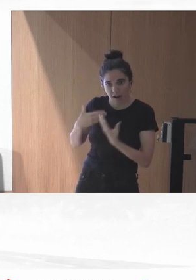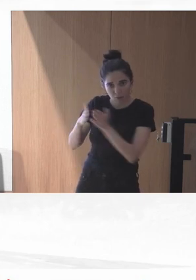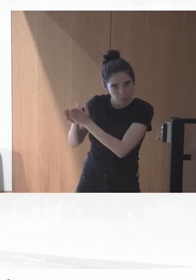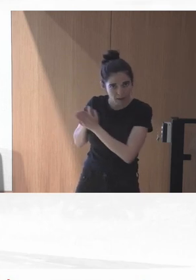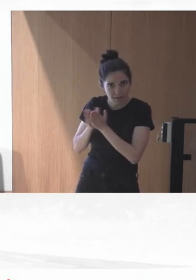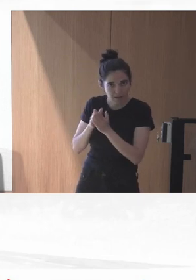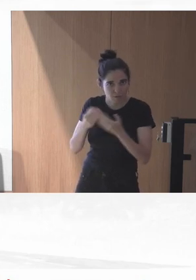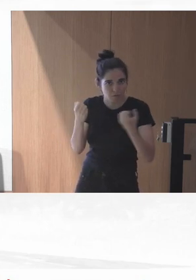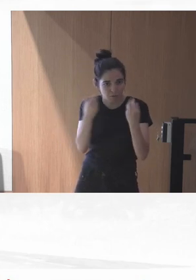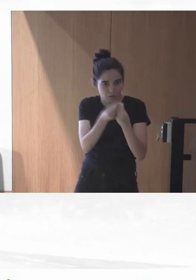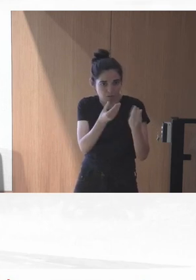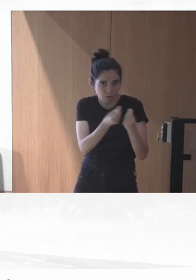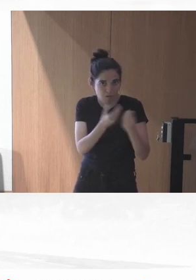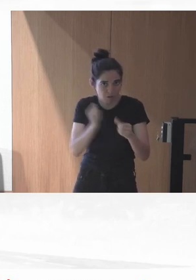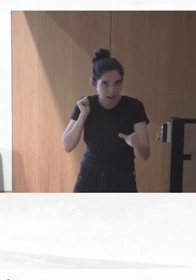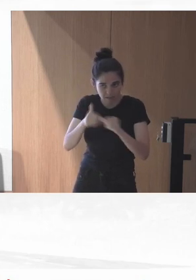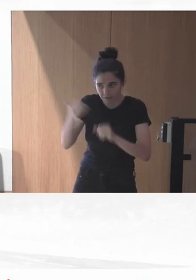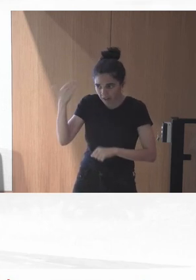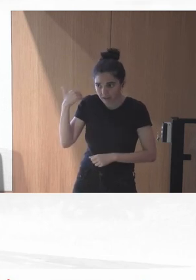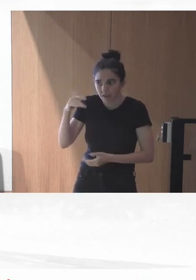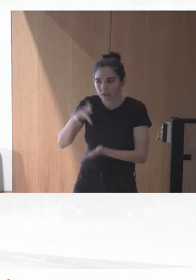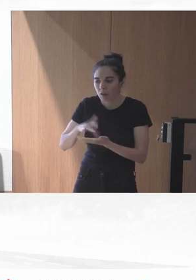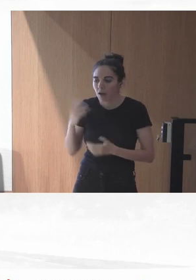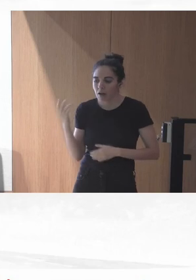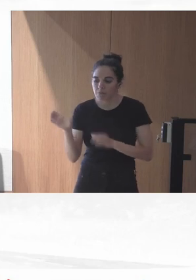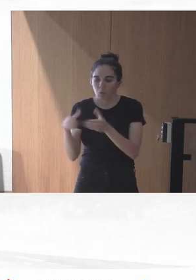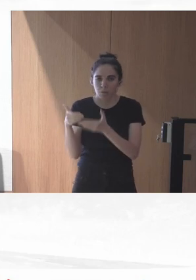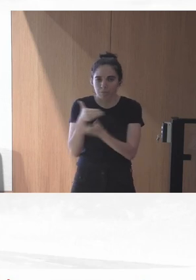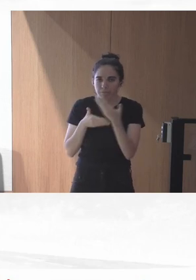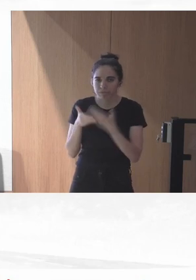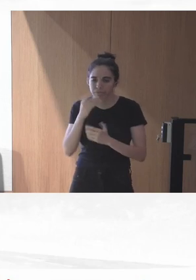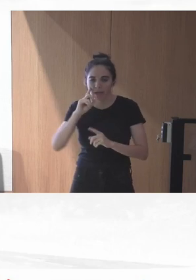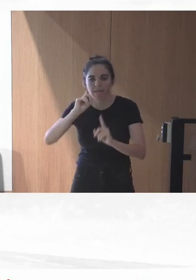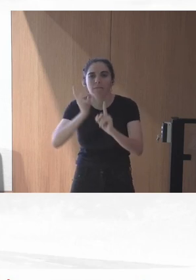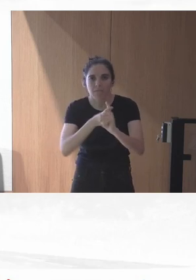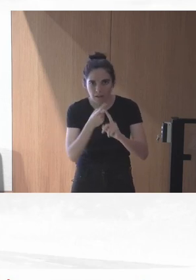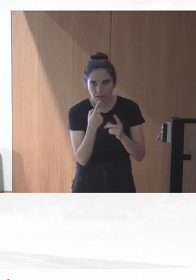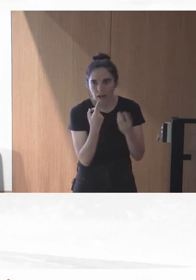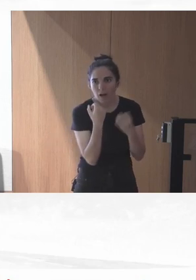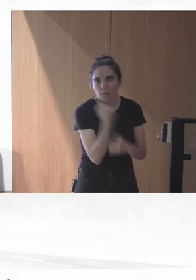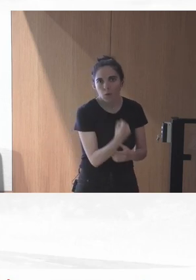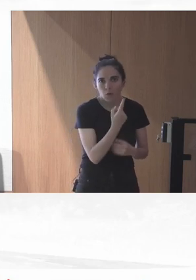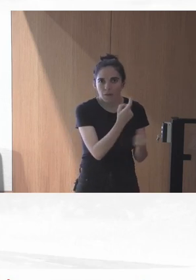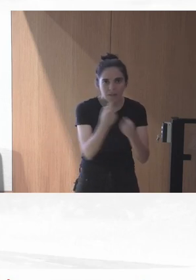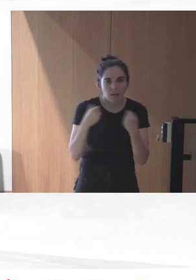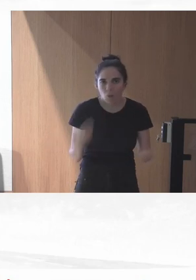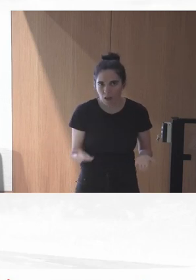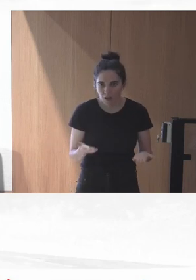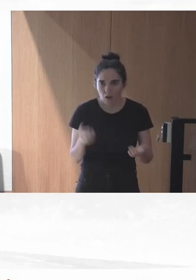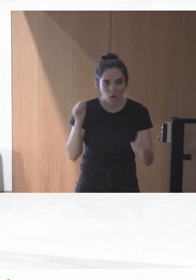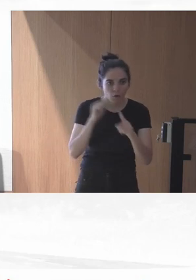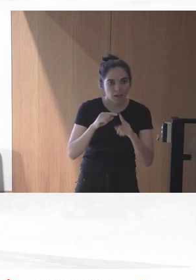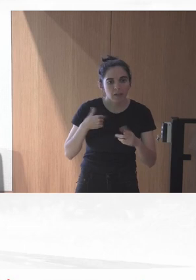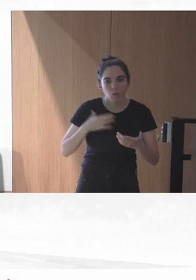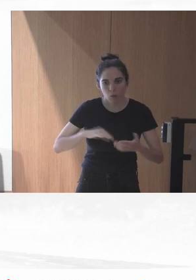de otros centros penitenciarios, pudimos identificar qué necesidades de apoyo tenía para enfrentarse al procedimiento judicial.